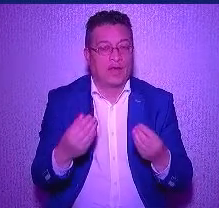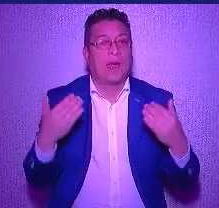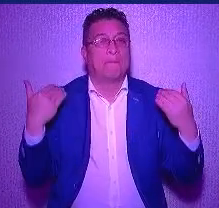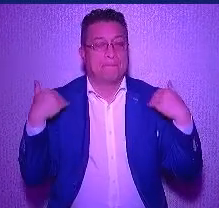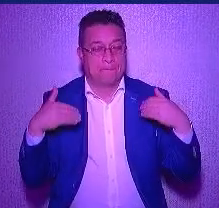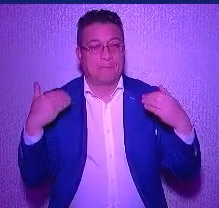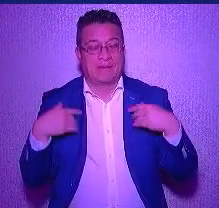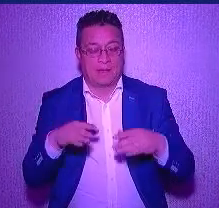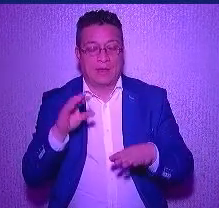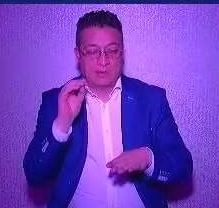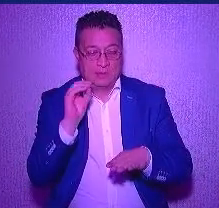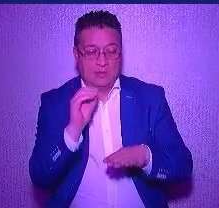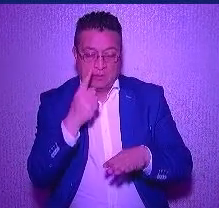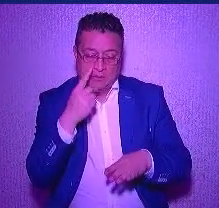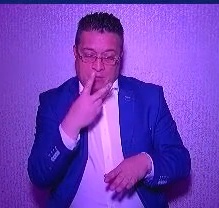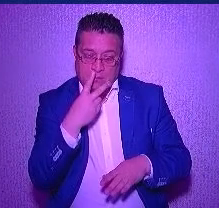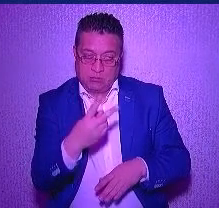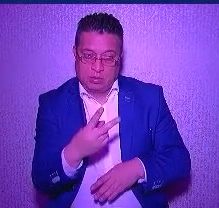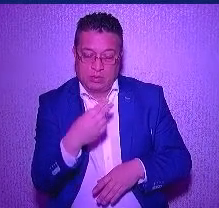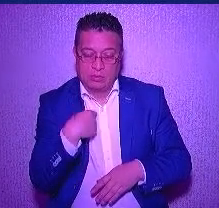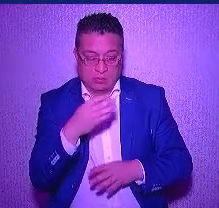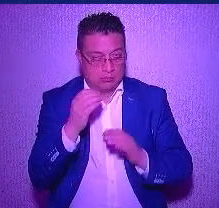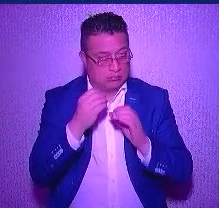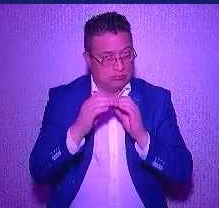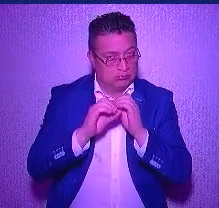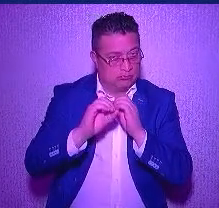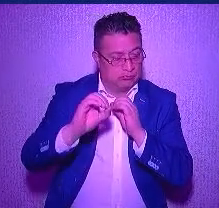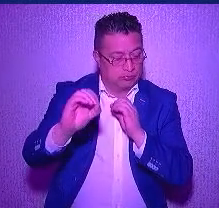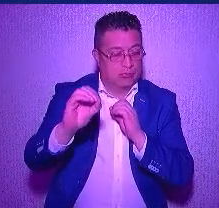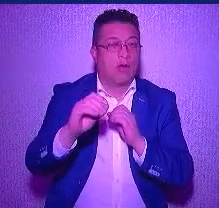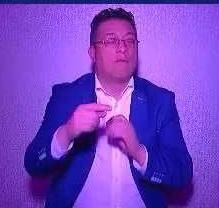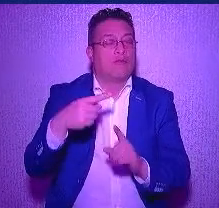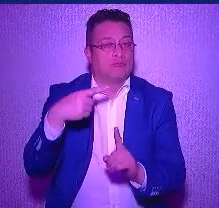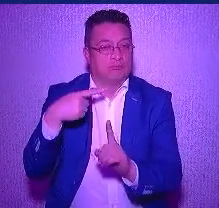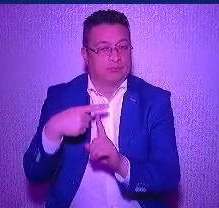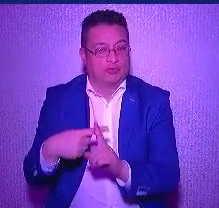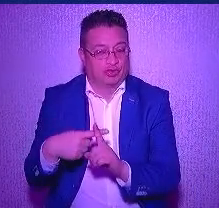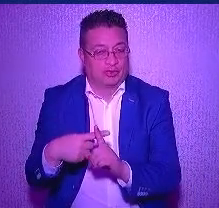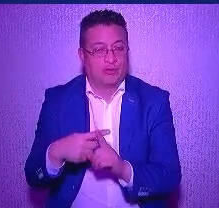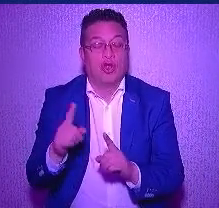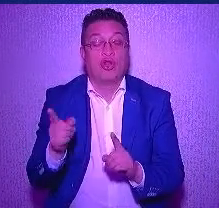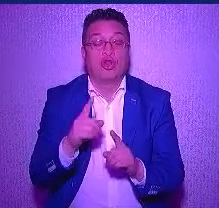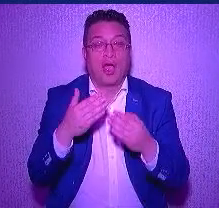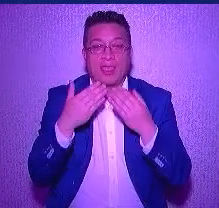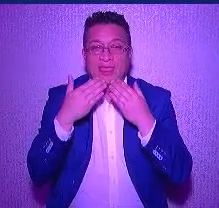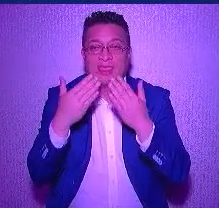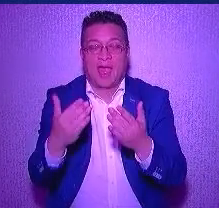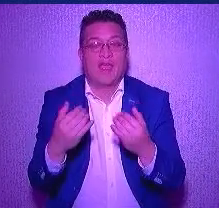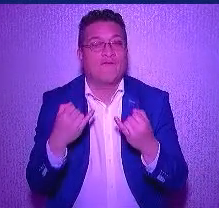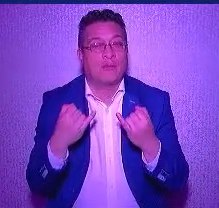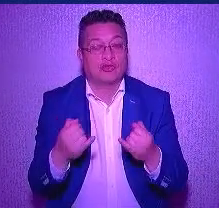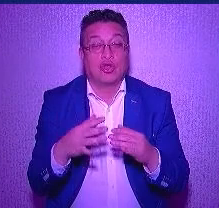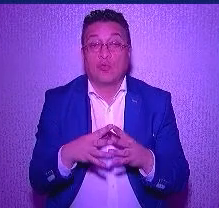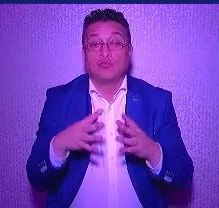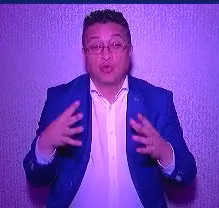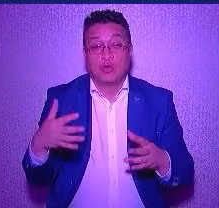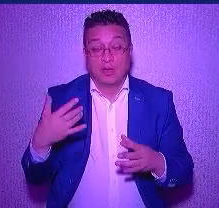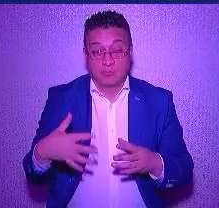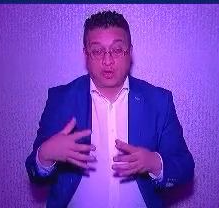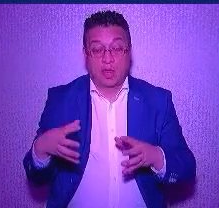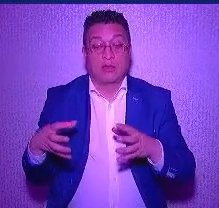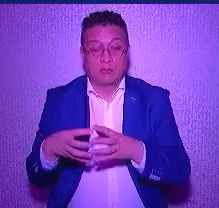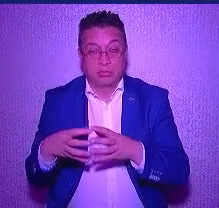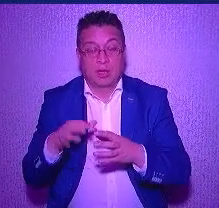y tener expectativas bien consistentes no entregar información Eso es tan importante para corporaciones cuanto para el